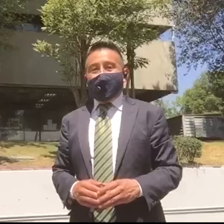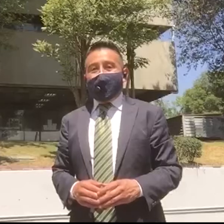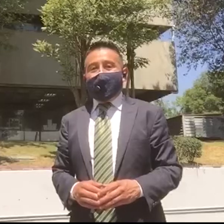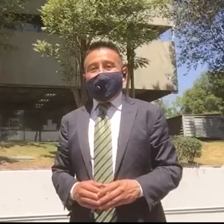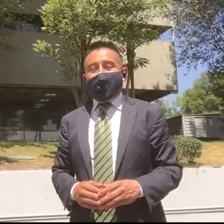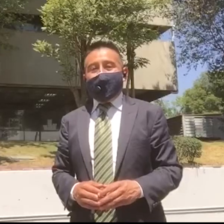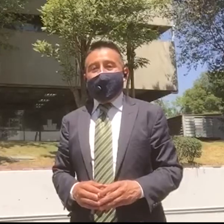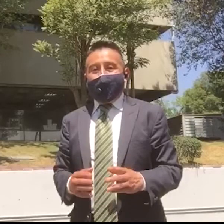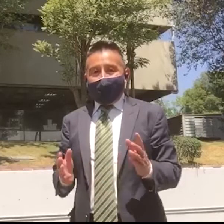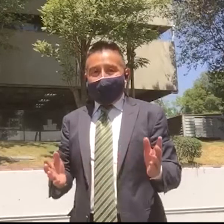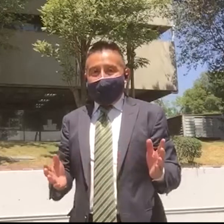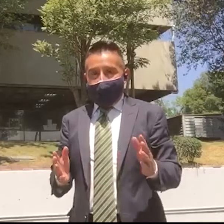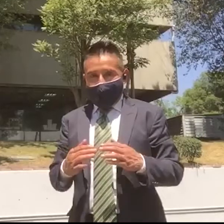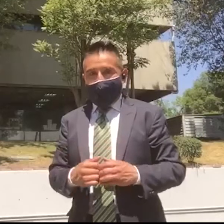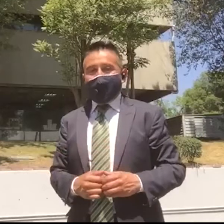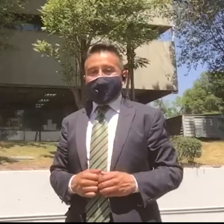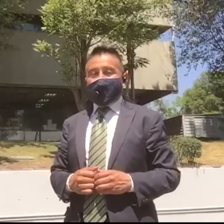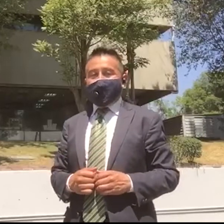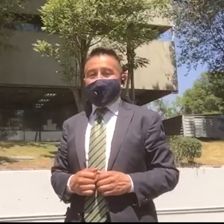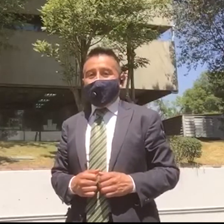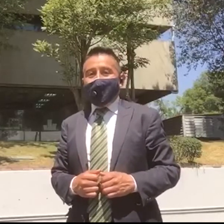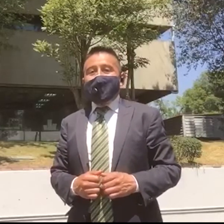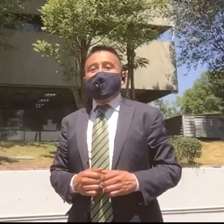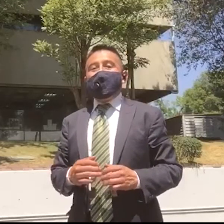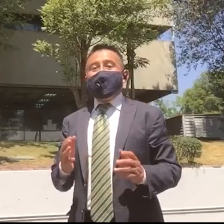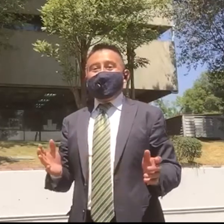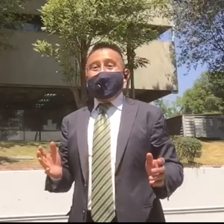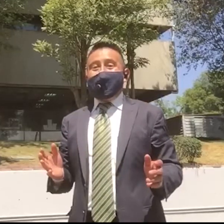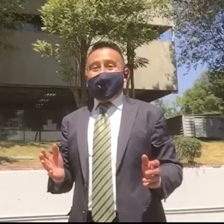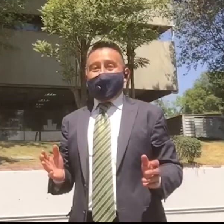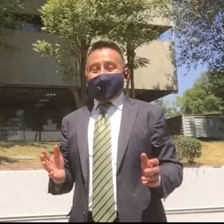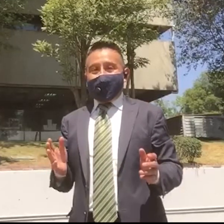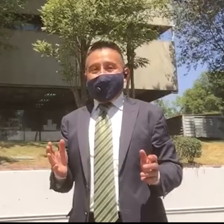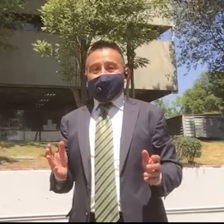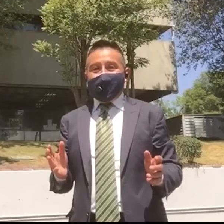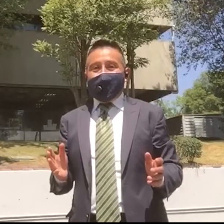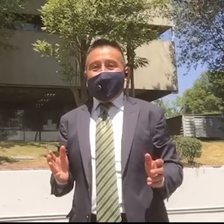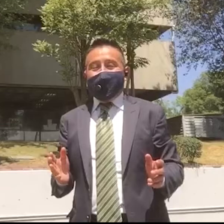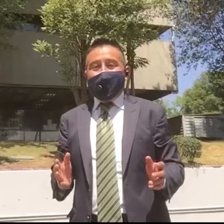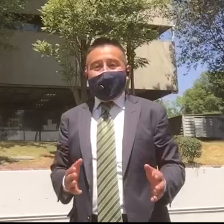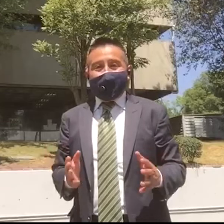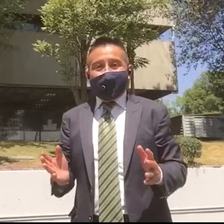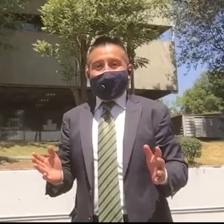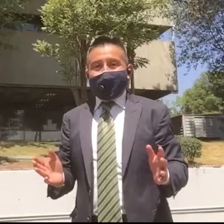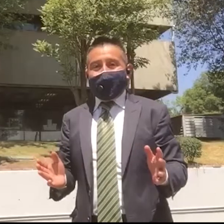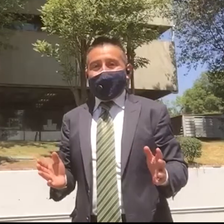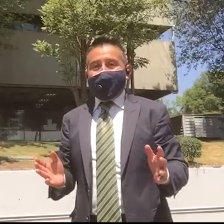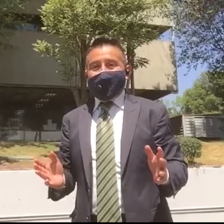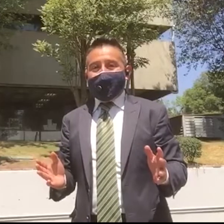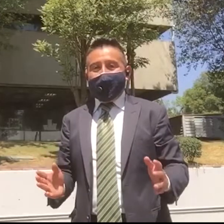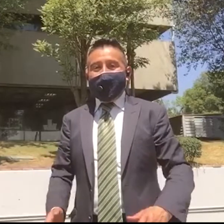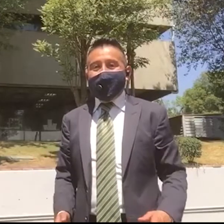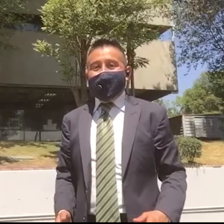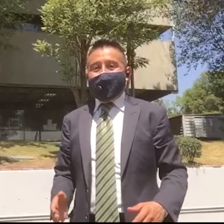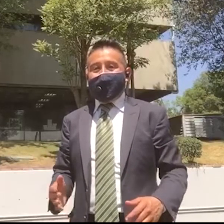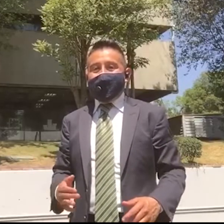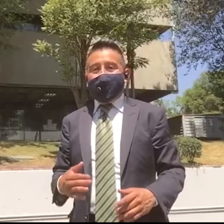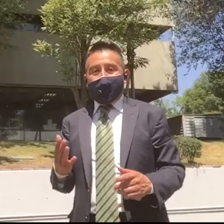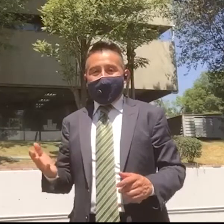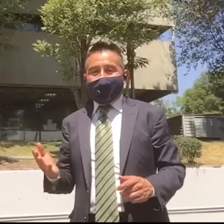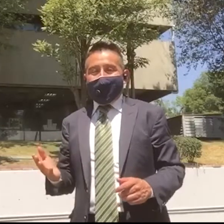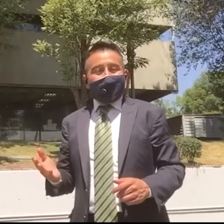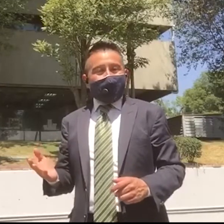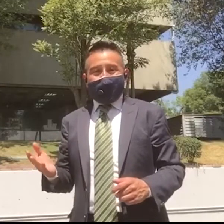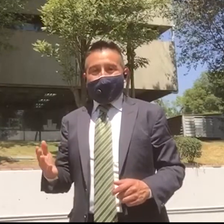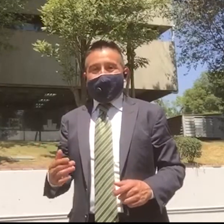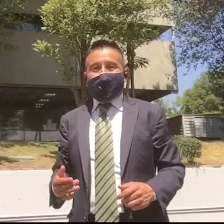López Obrador reveló a detalle, a pregunta de su servidor, cómo está la cuestión del subsidio que reciben grandes empresas, entre ellas